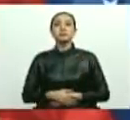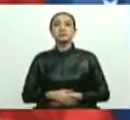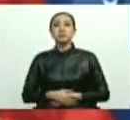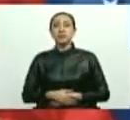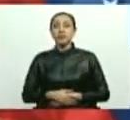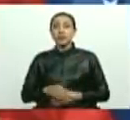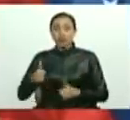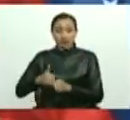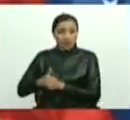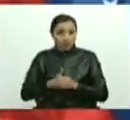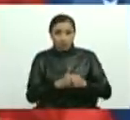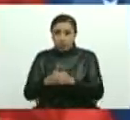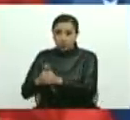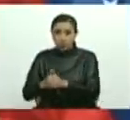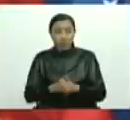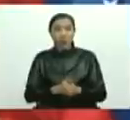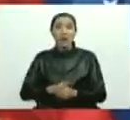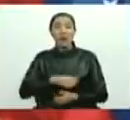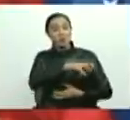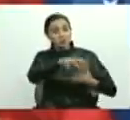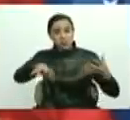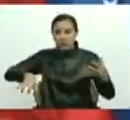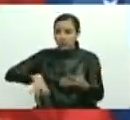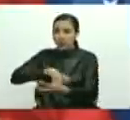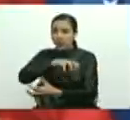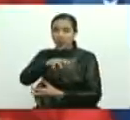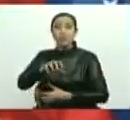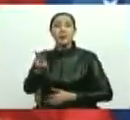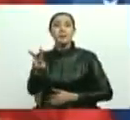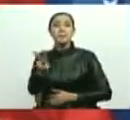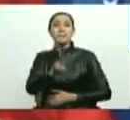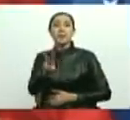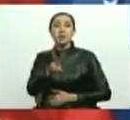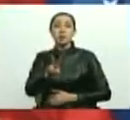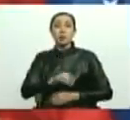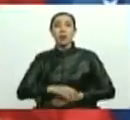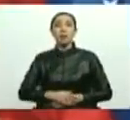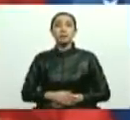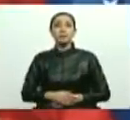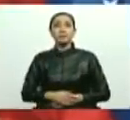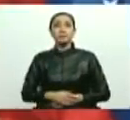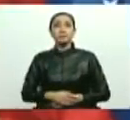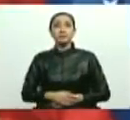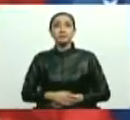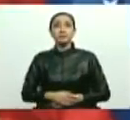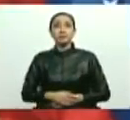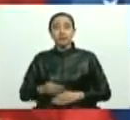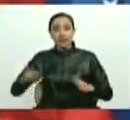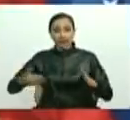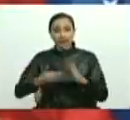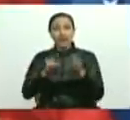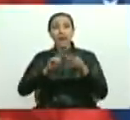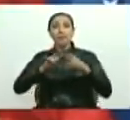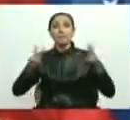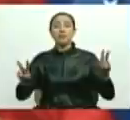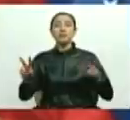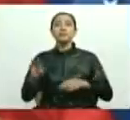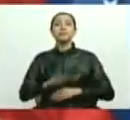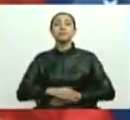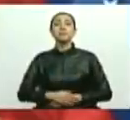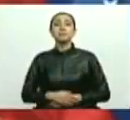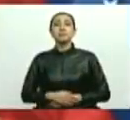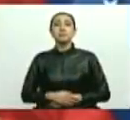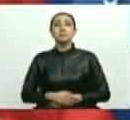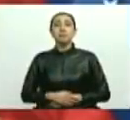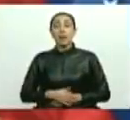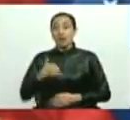la desestabilización del Estado venezolano y la paz republicana. En dichos